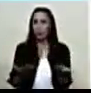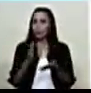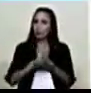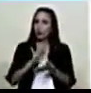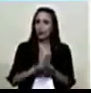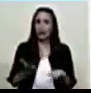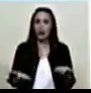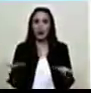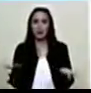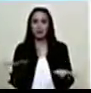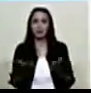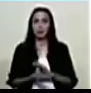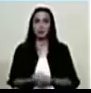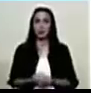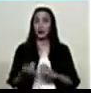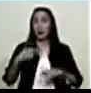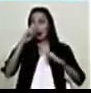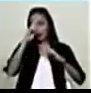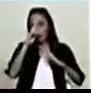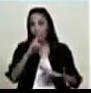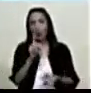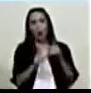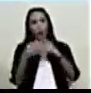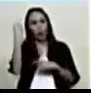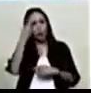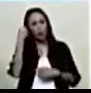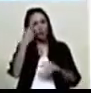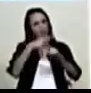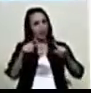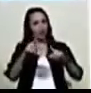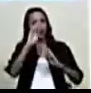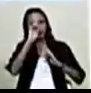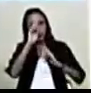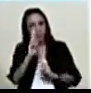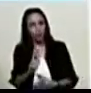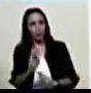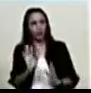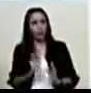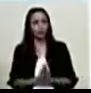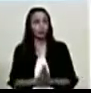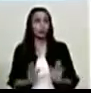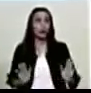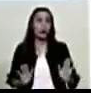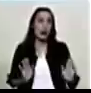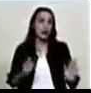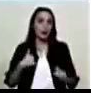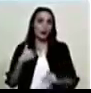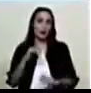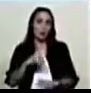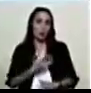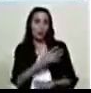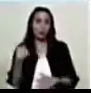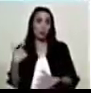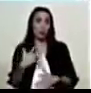de los distintos, creo en el respeto del que piensa distinto. Ah, que somos fogosos. ¿Que